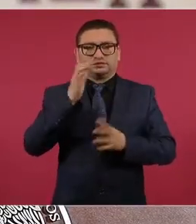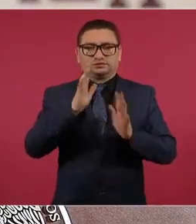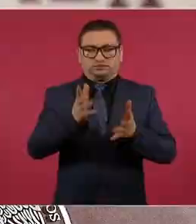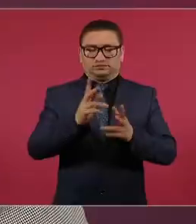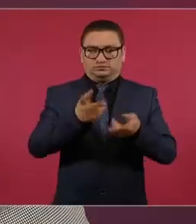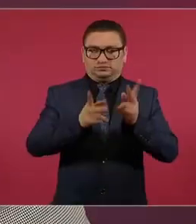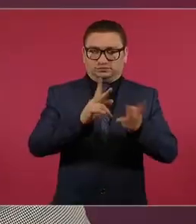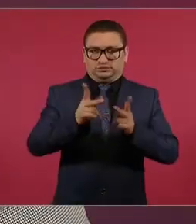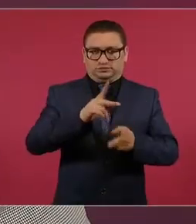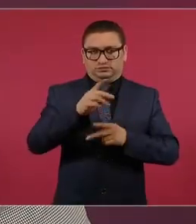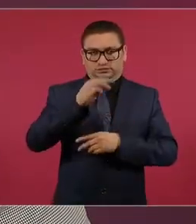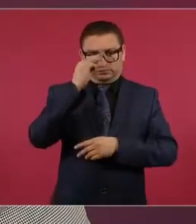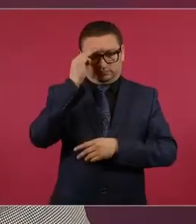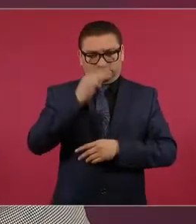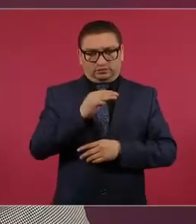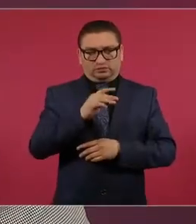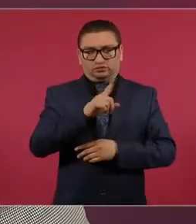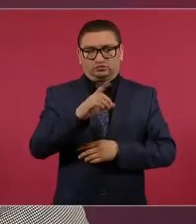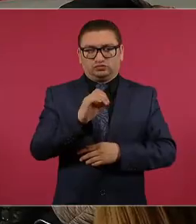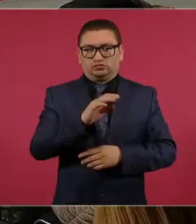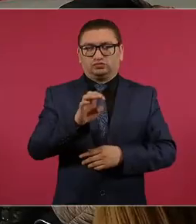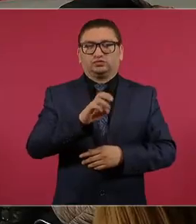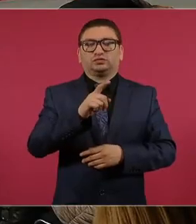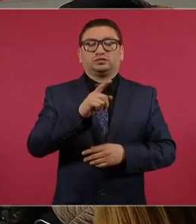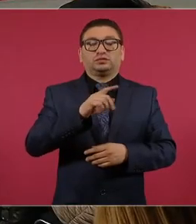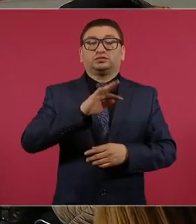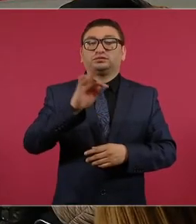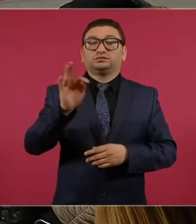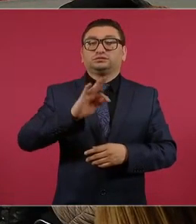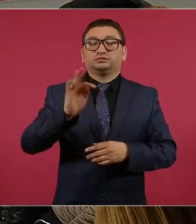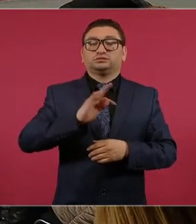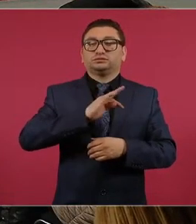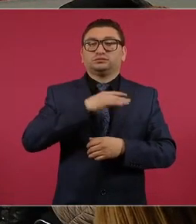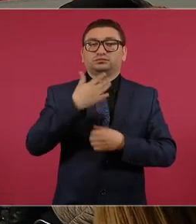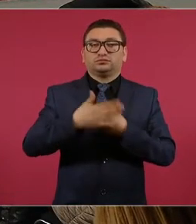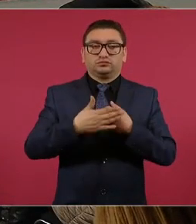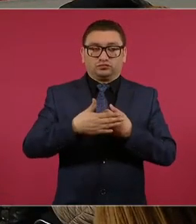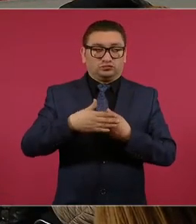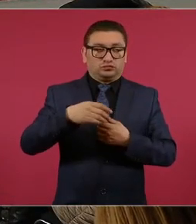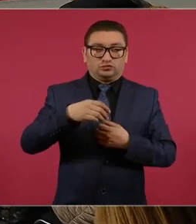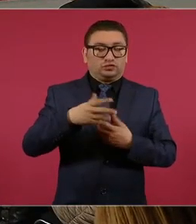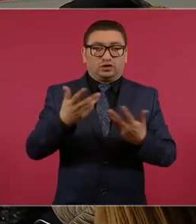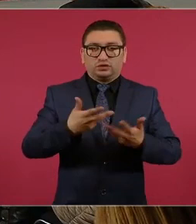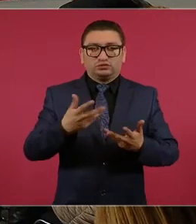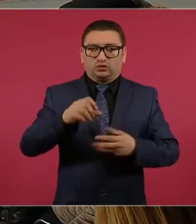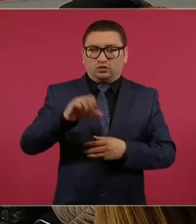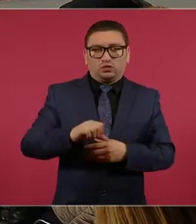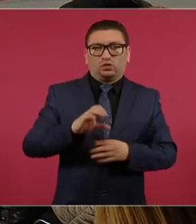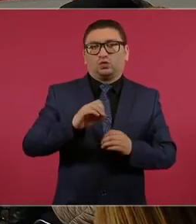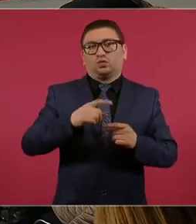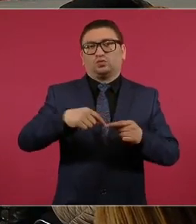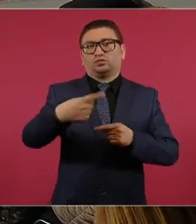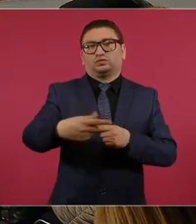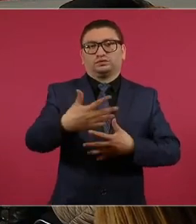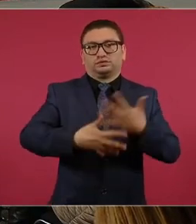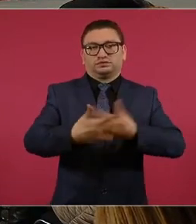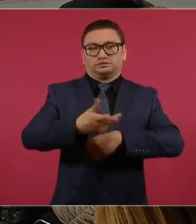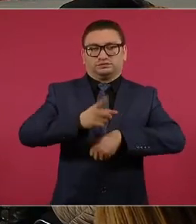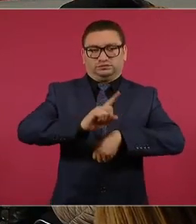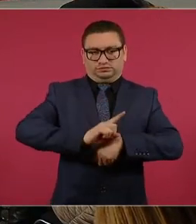Zoé eh en que la posibilidad de hacerlo para hoy pero quedamos que en 15 días es un